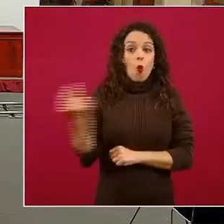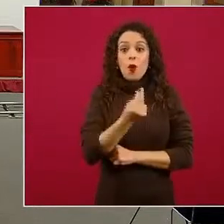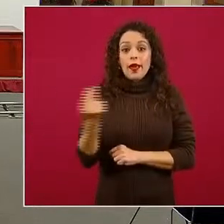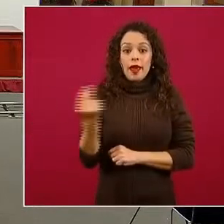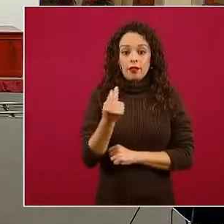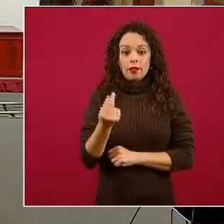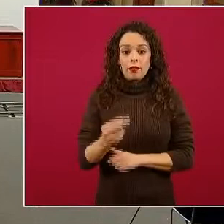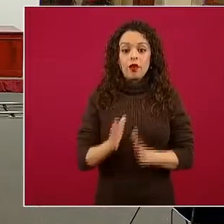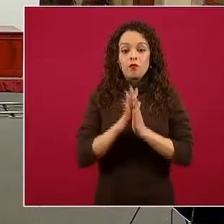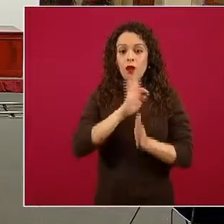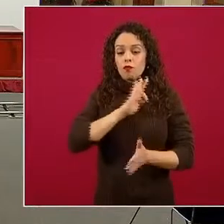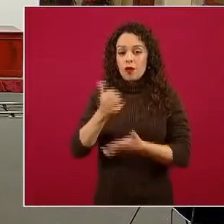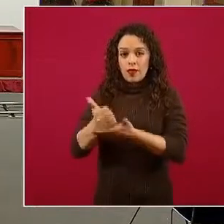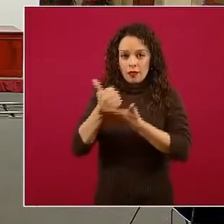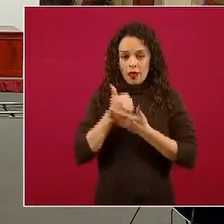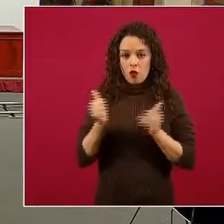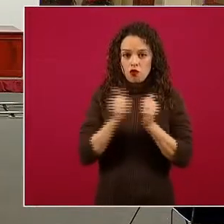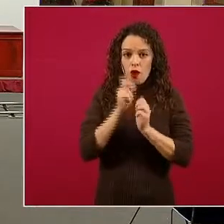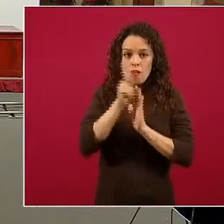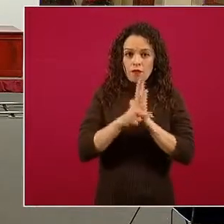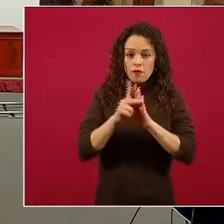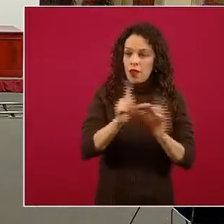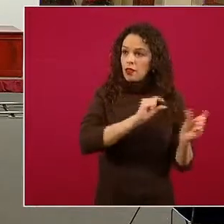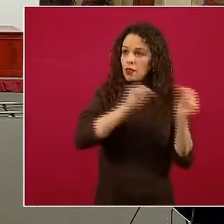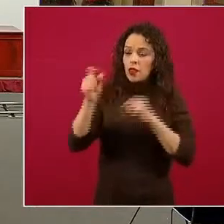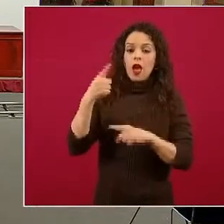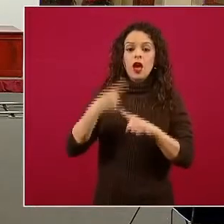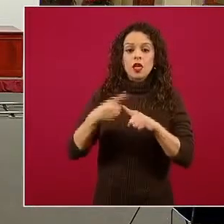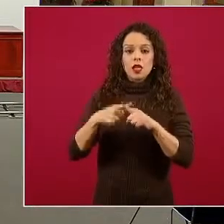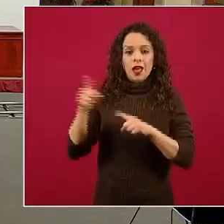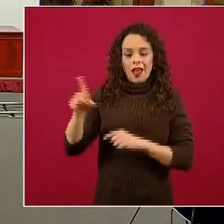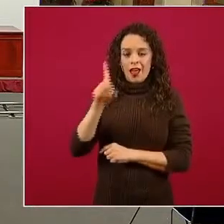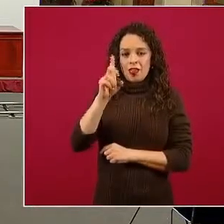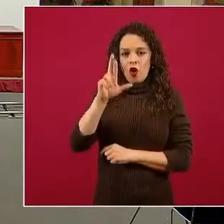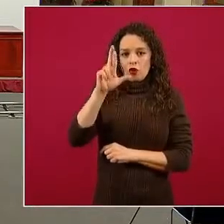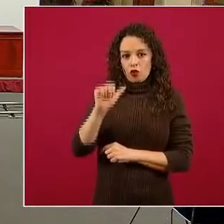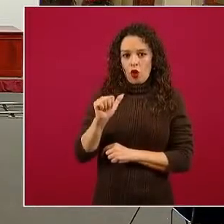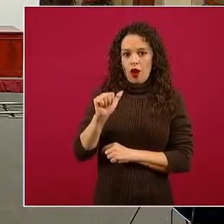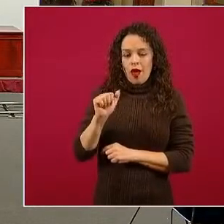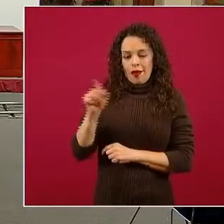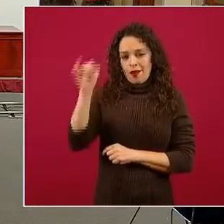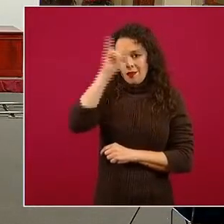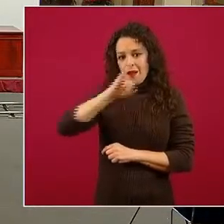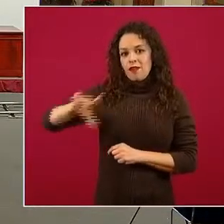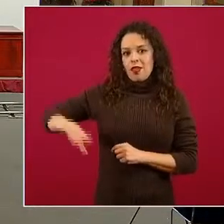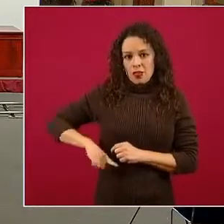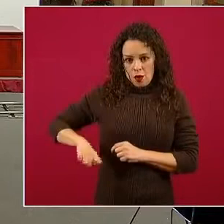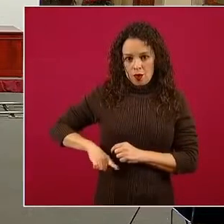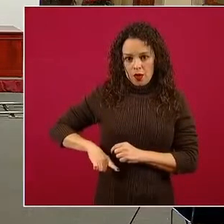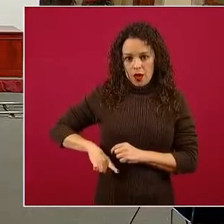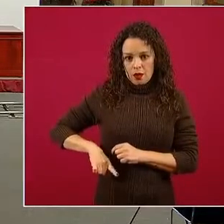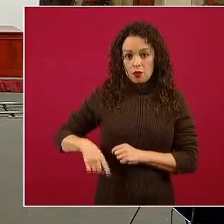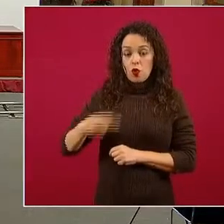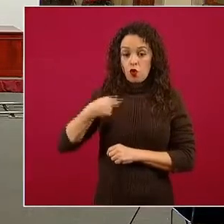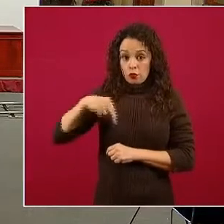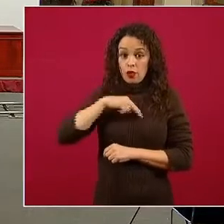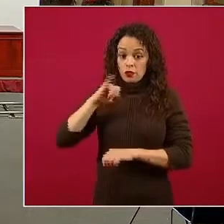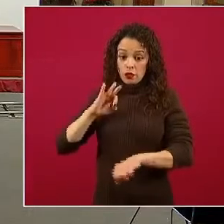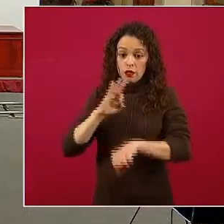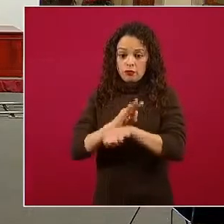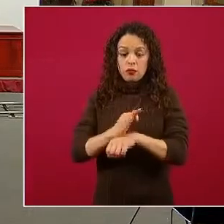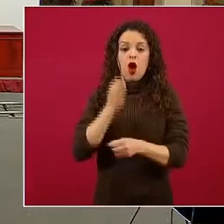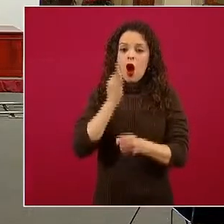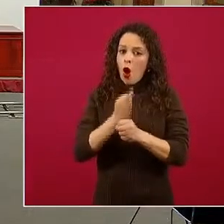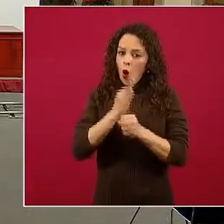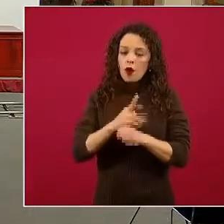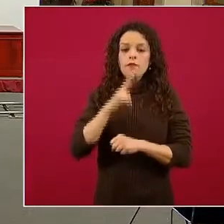el video de la doctora Sheinbaum. Es un video que se conoce ya públicamente, pero como lo respaldamos íntegramente, lo hacemos aquí